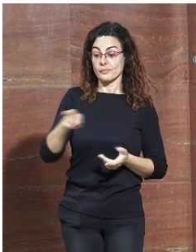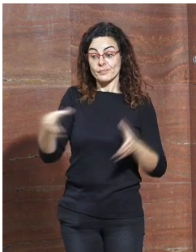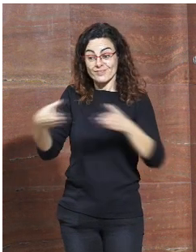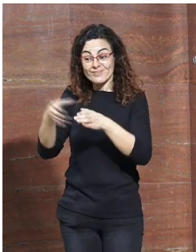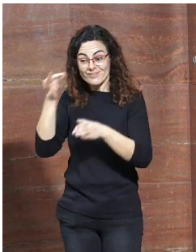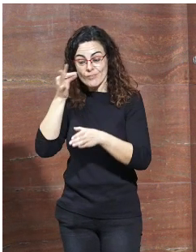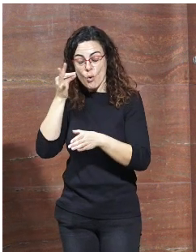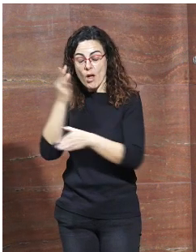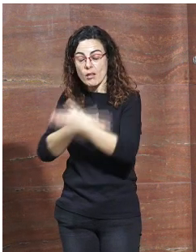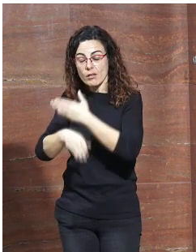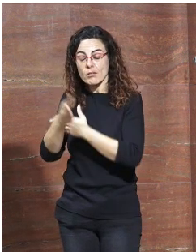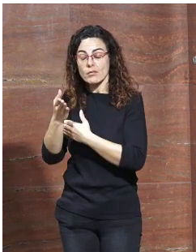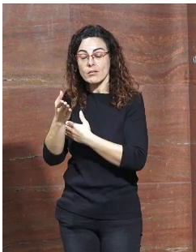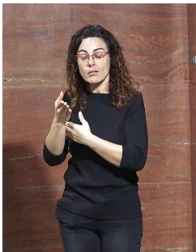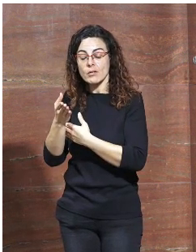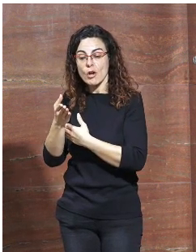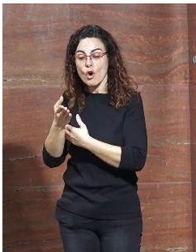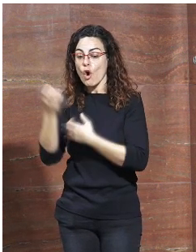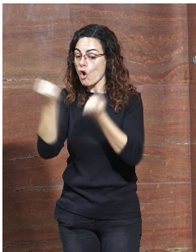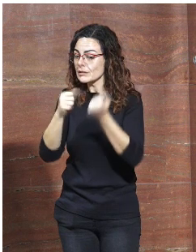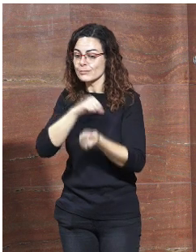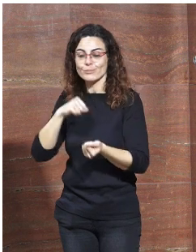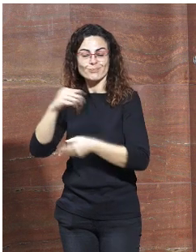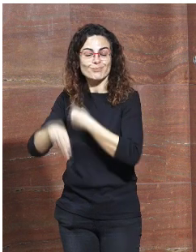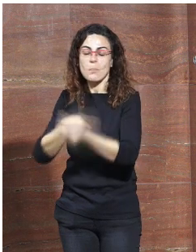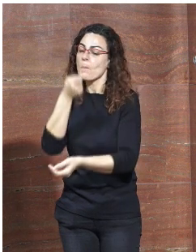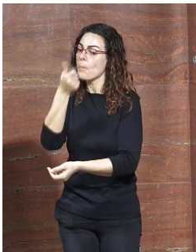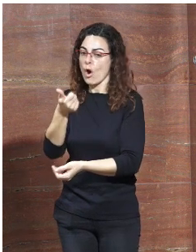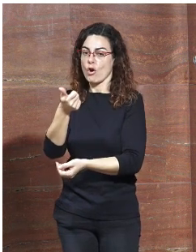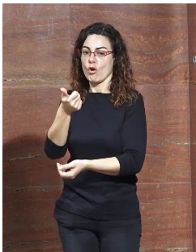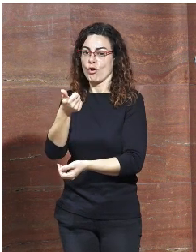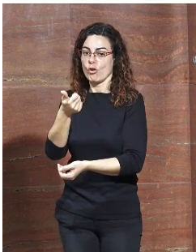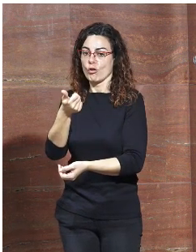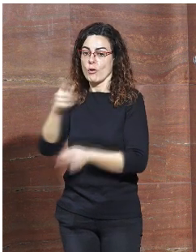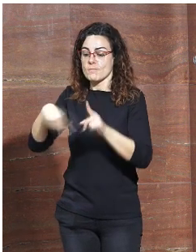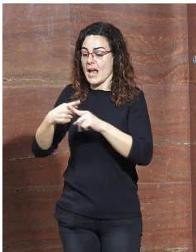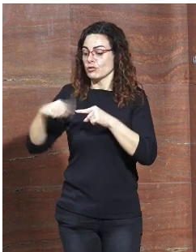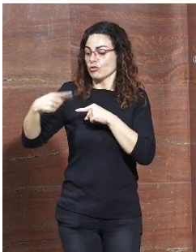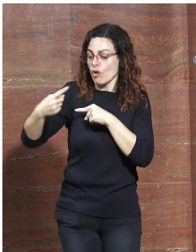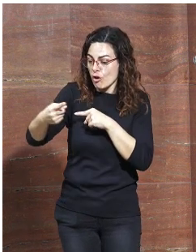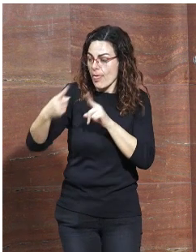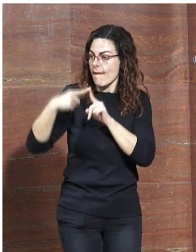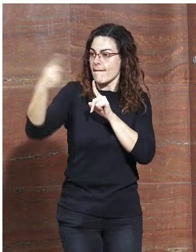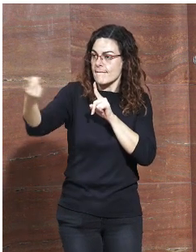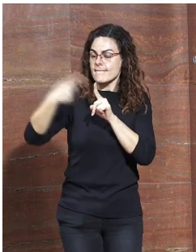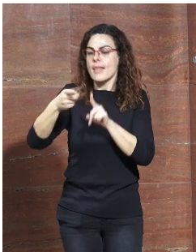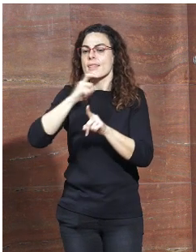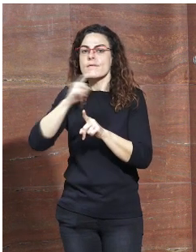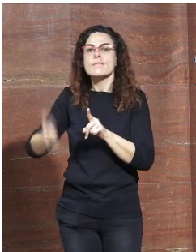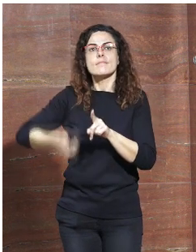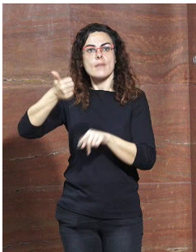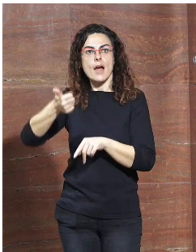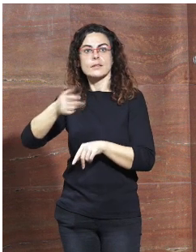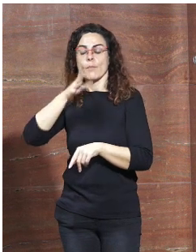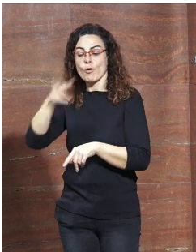un menor uso del vehículo privado y que sus desplazamientos diarios son más complejos como consecuencia